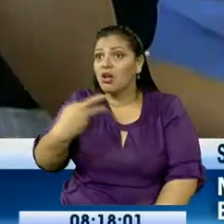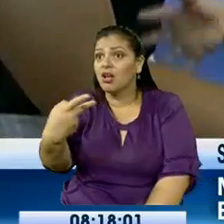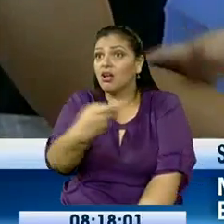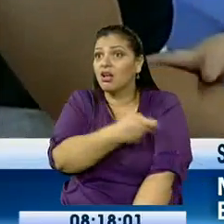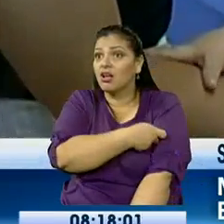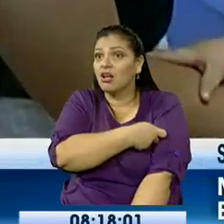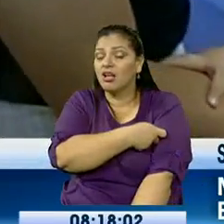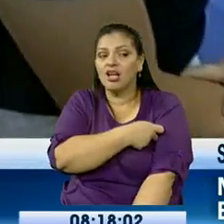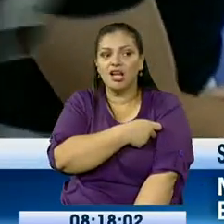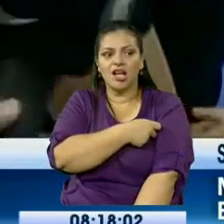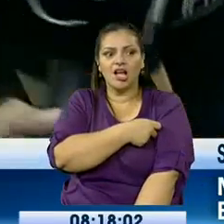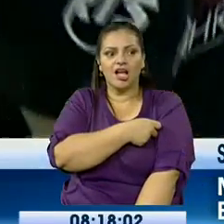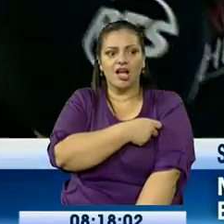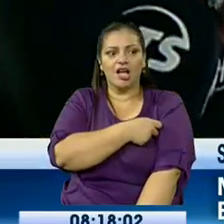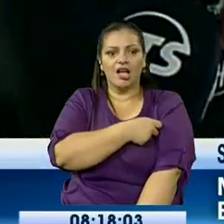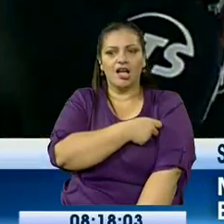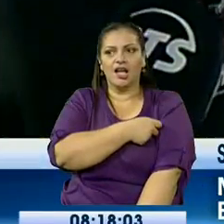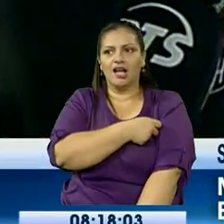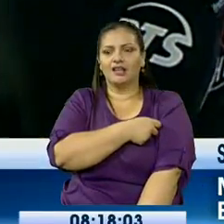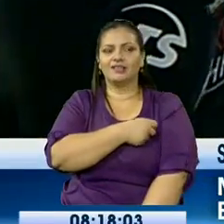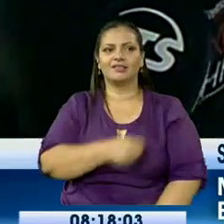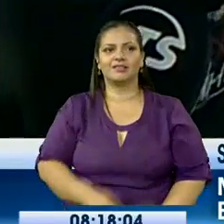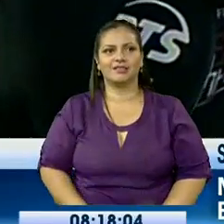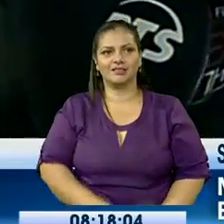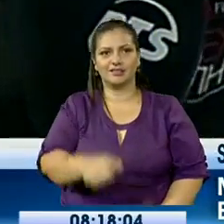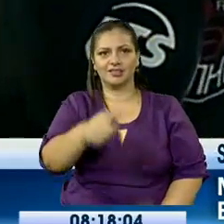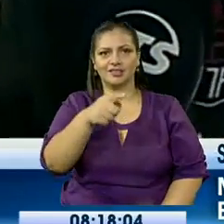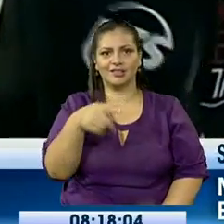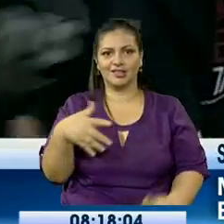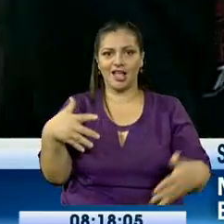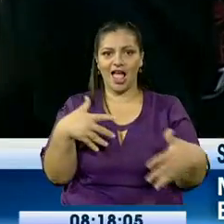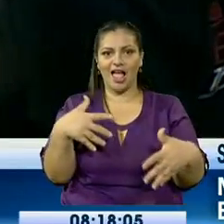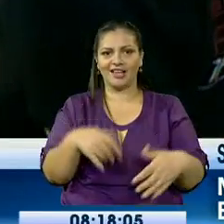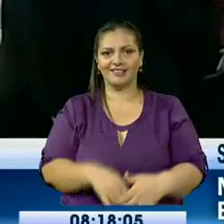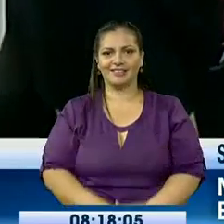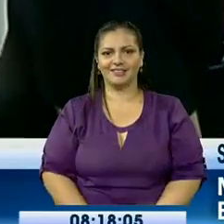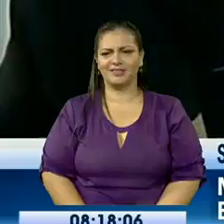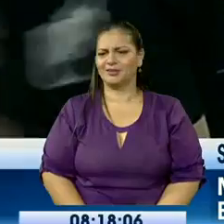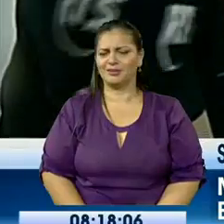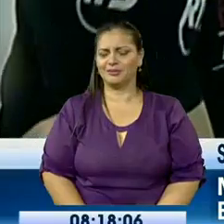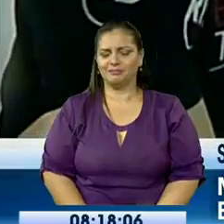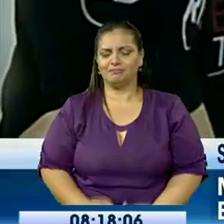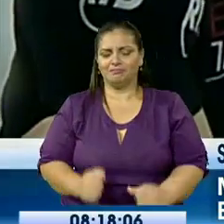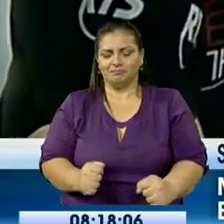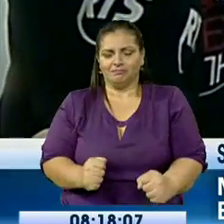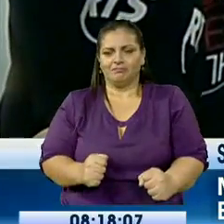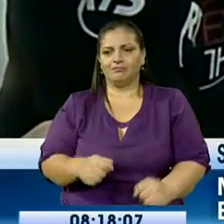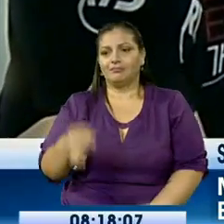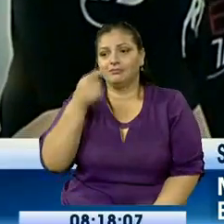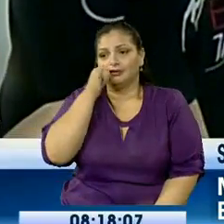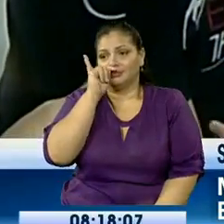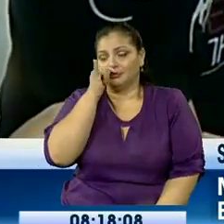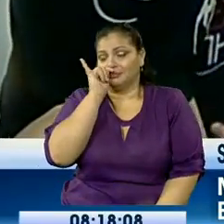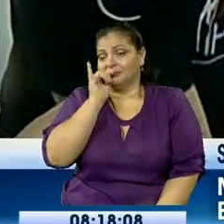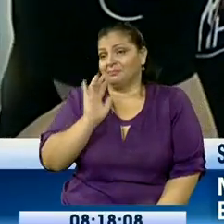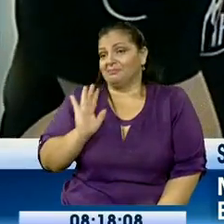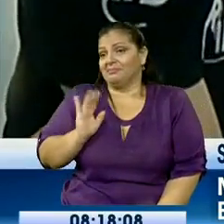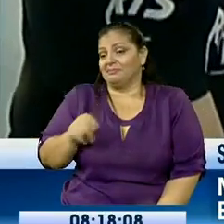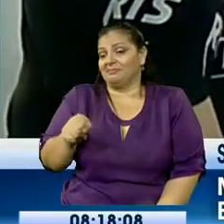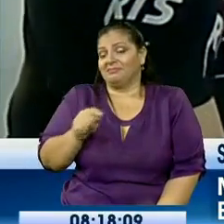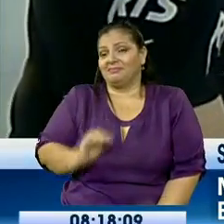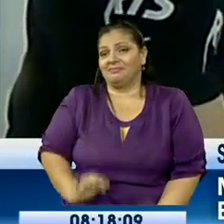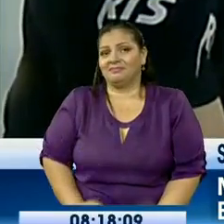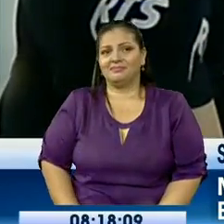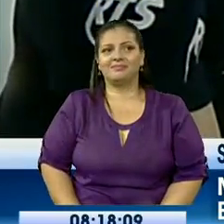Cero nervios, amigo. Yo sí, no sé el niño. Lo que más le duele a usted, ¿no? Claro que sí, como padres. Pero es nuestra